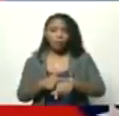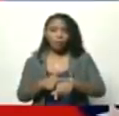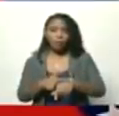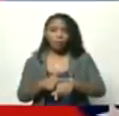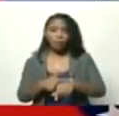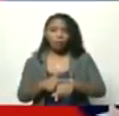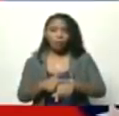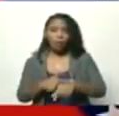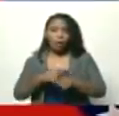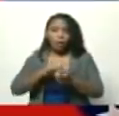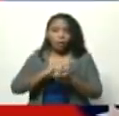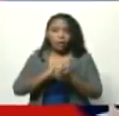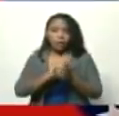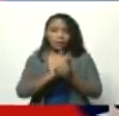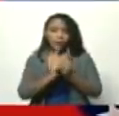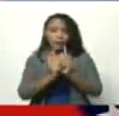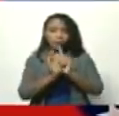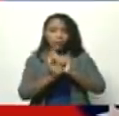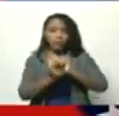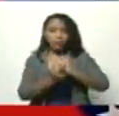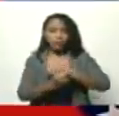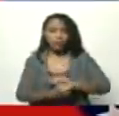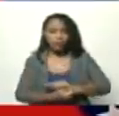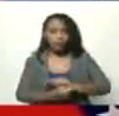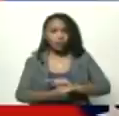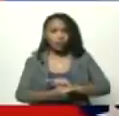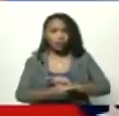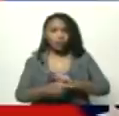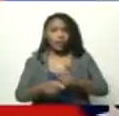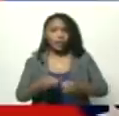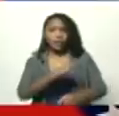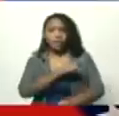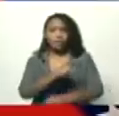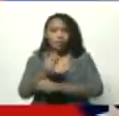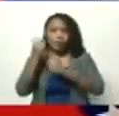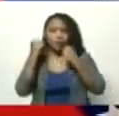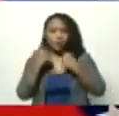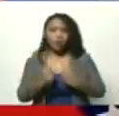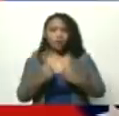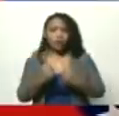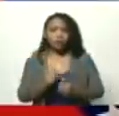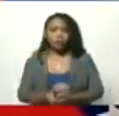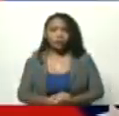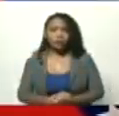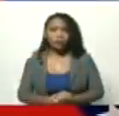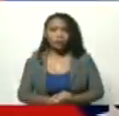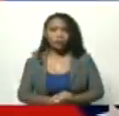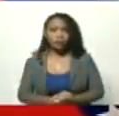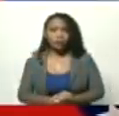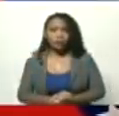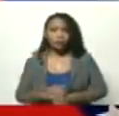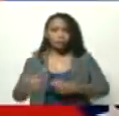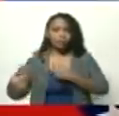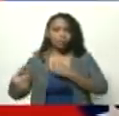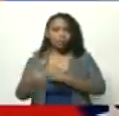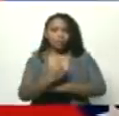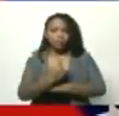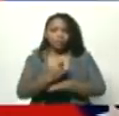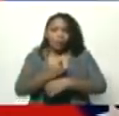de transformación y de transformaciones radicales que nos obligan a